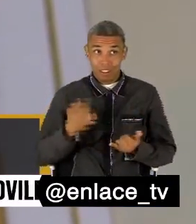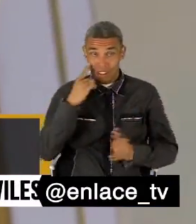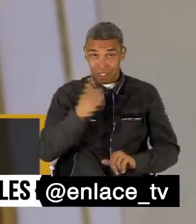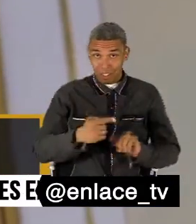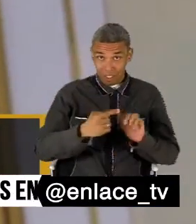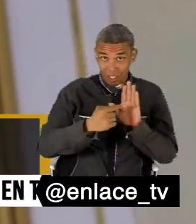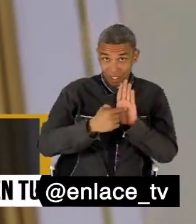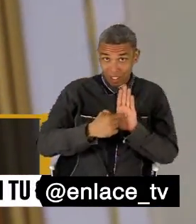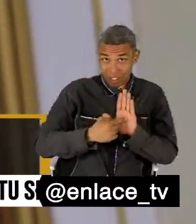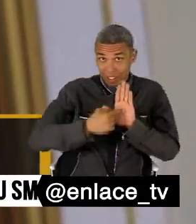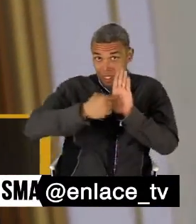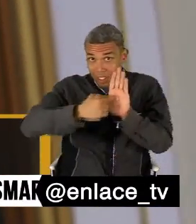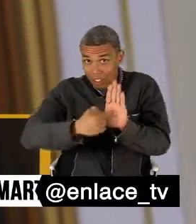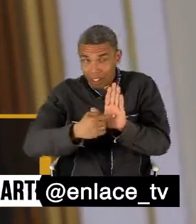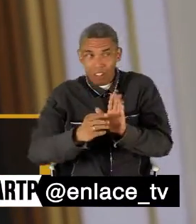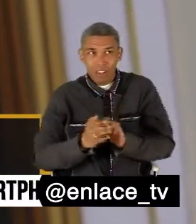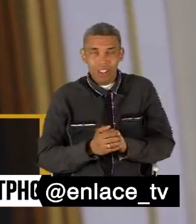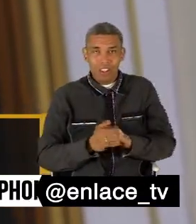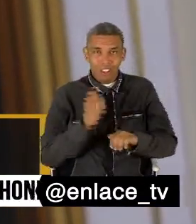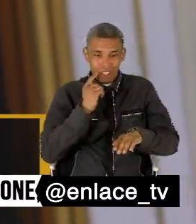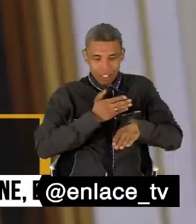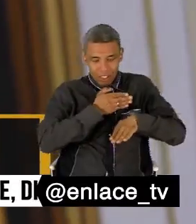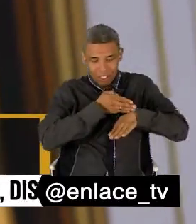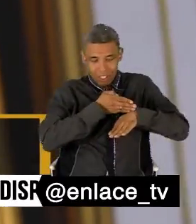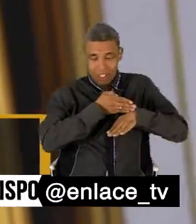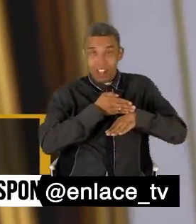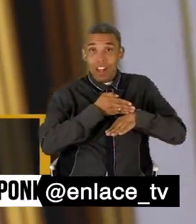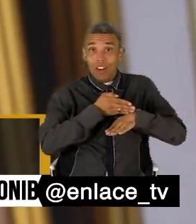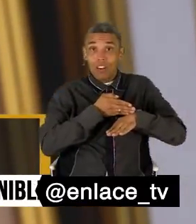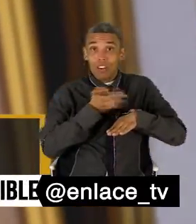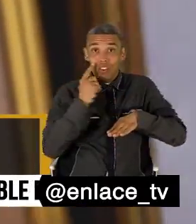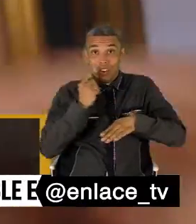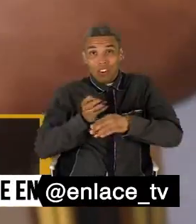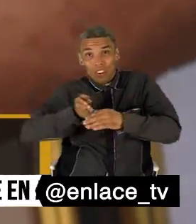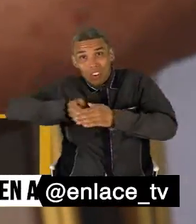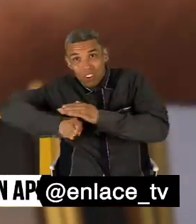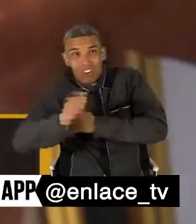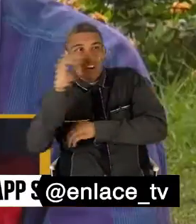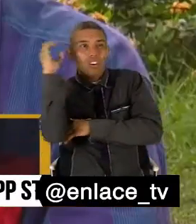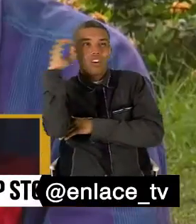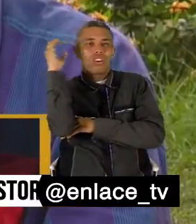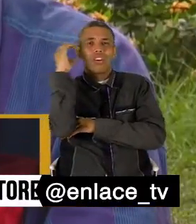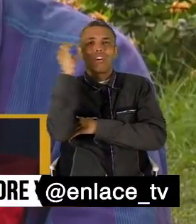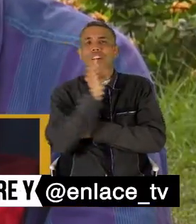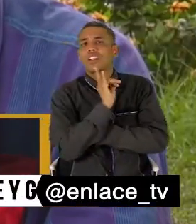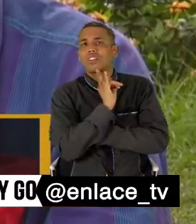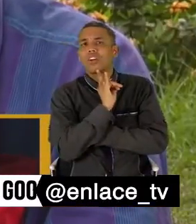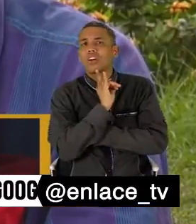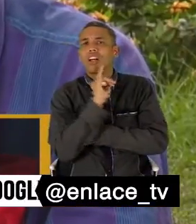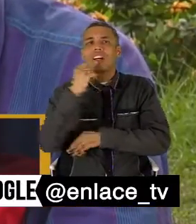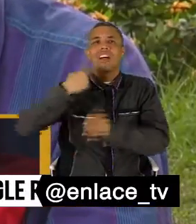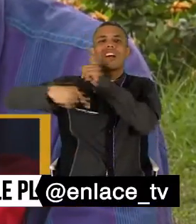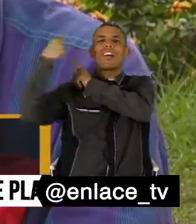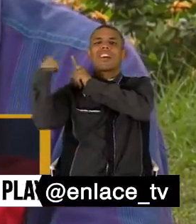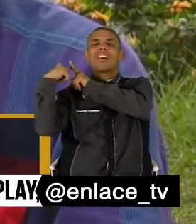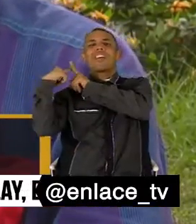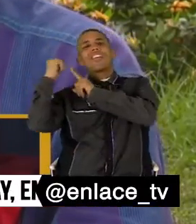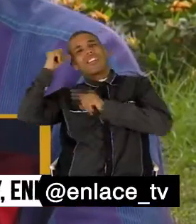boleta del partido de Colombia con Estados Unidos, donde fue el